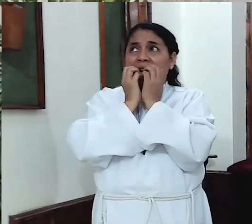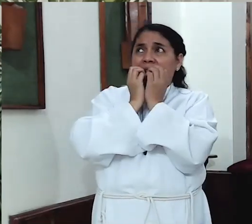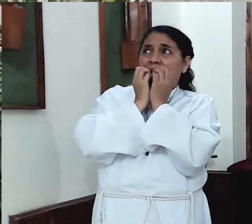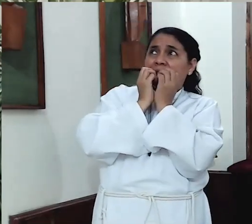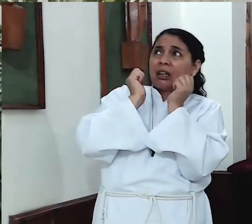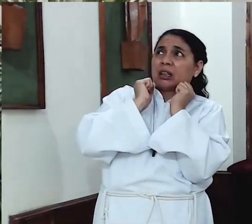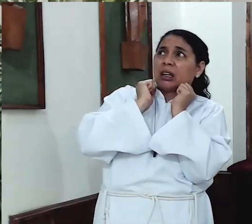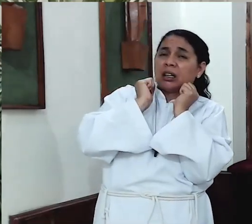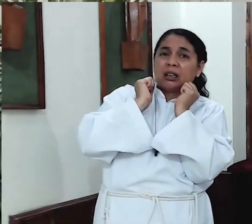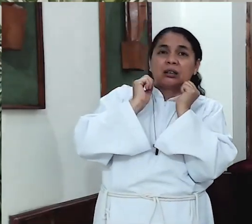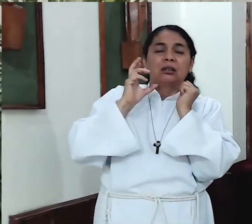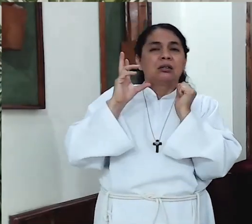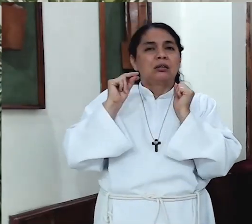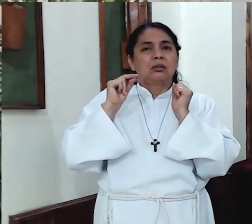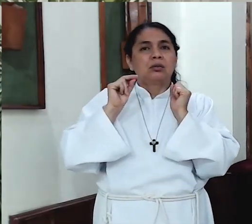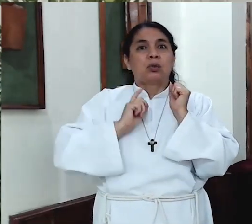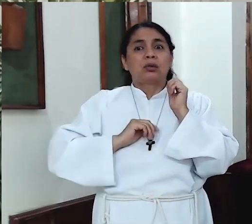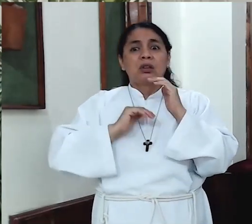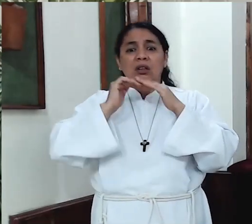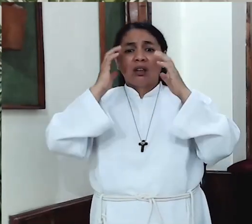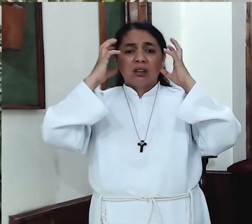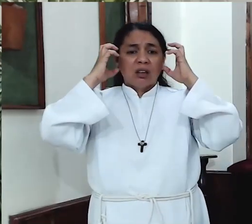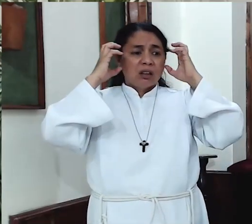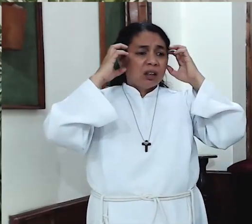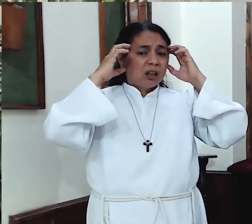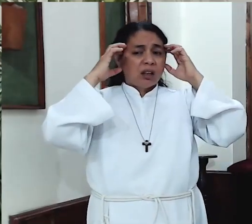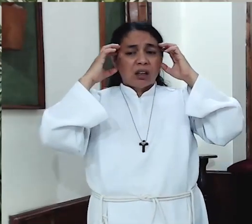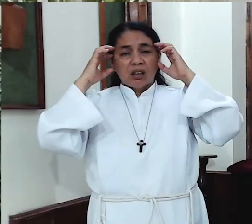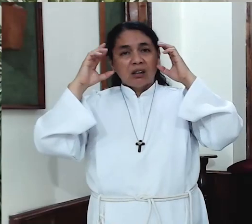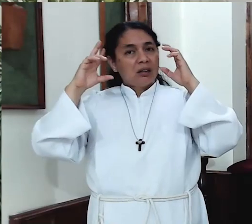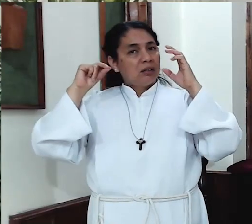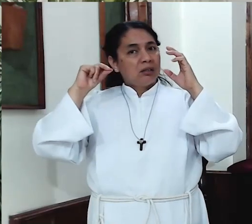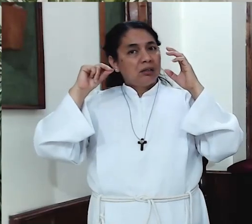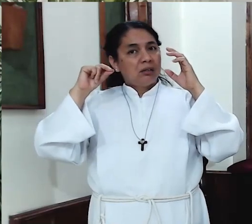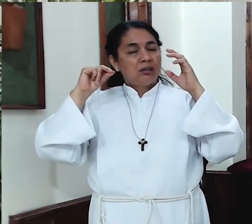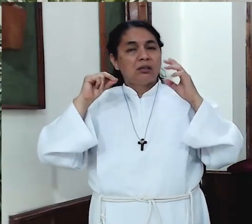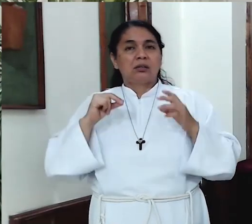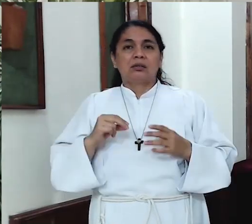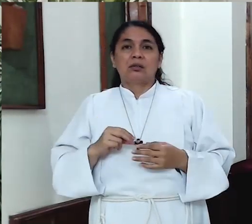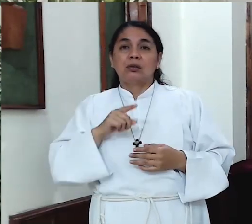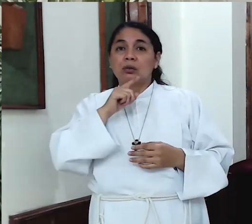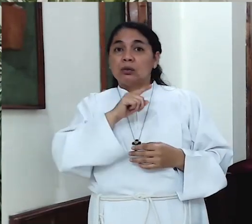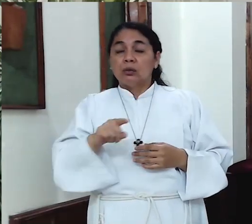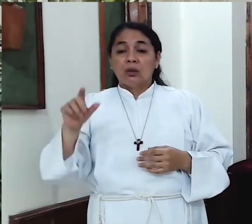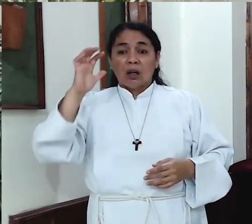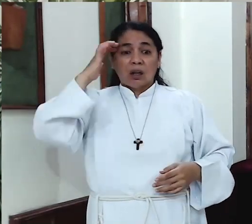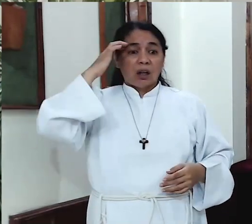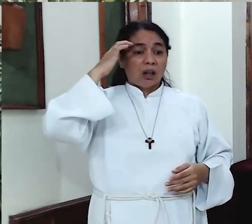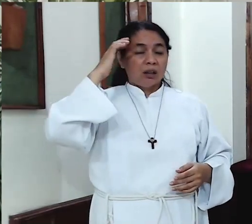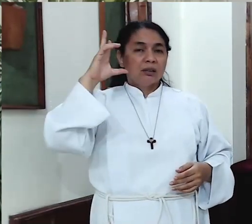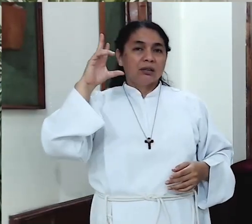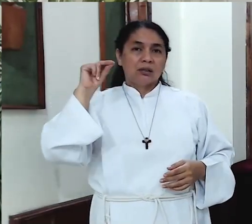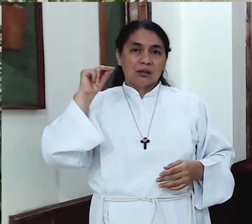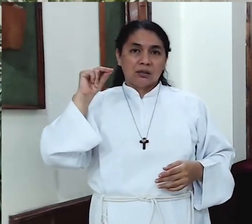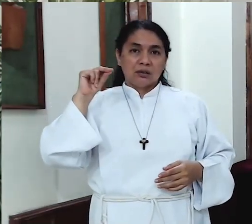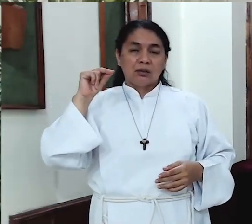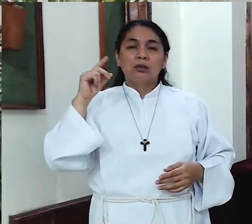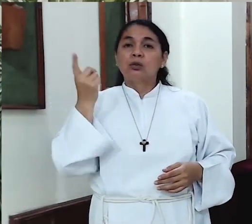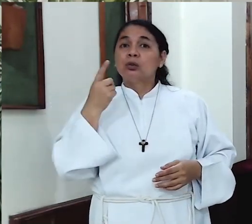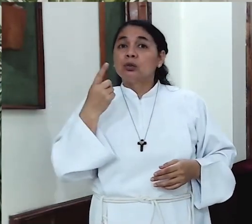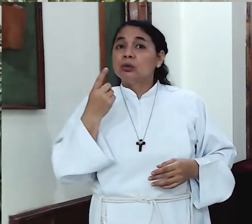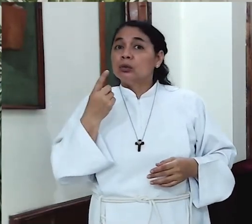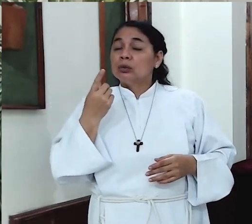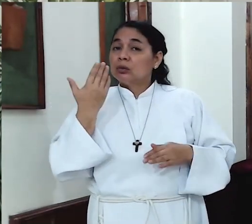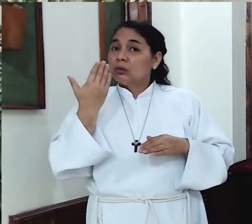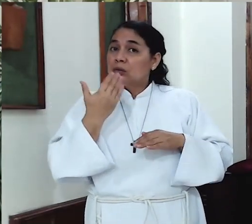aterrorizarnos o para llenarnos de angustia, para que nos preocupemos, no. Es una